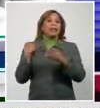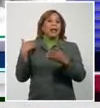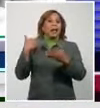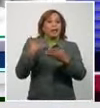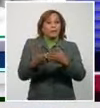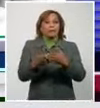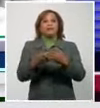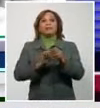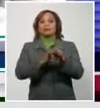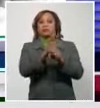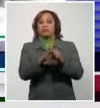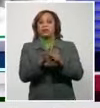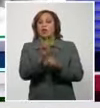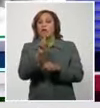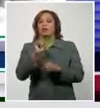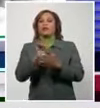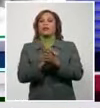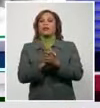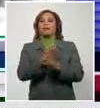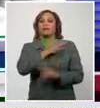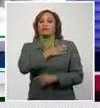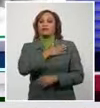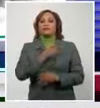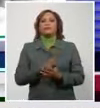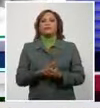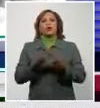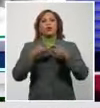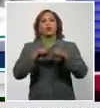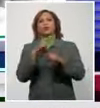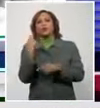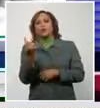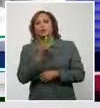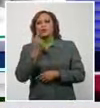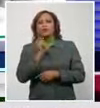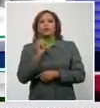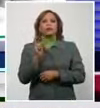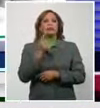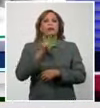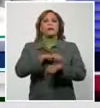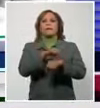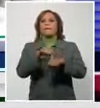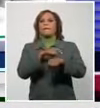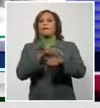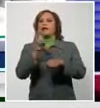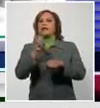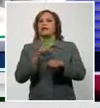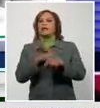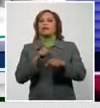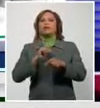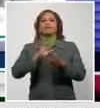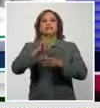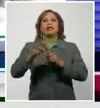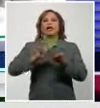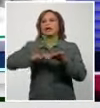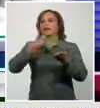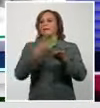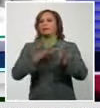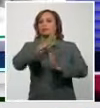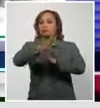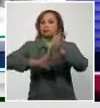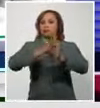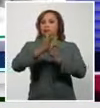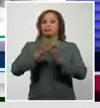epidemia el pasado 11 de marzo. Me acompañará en esta primera media hora de informaciones la intérprete de lengua de señas,